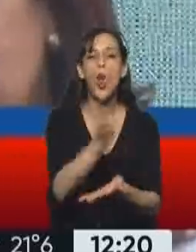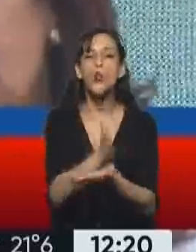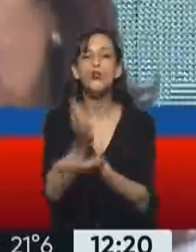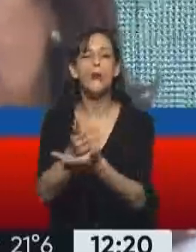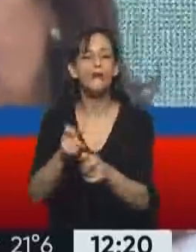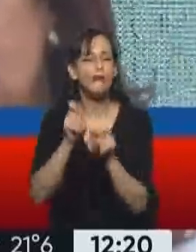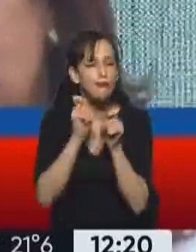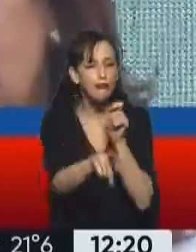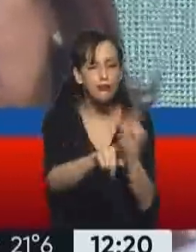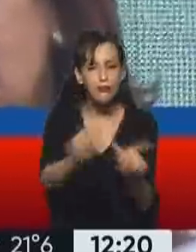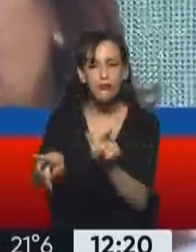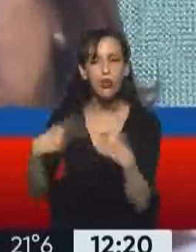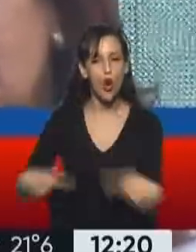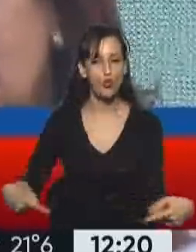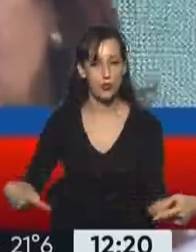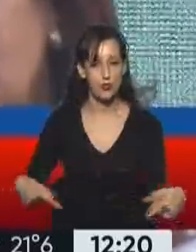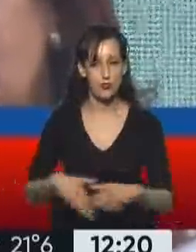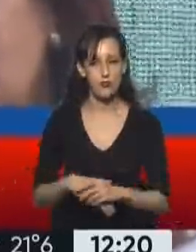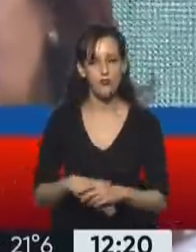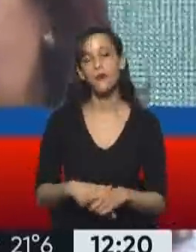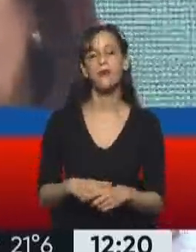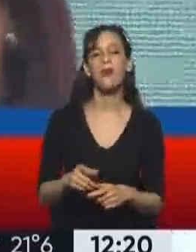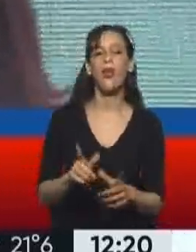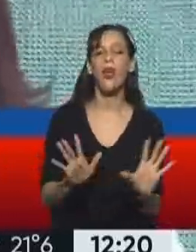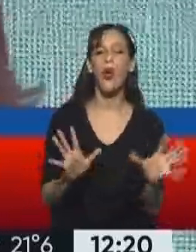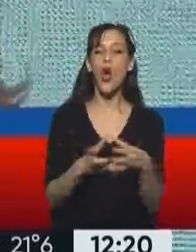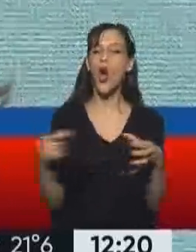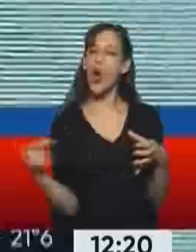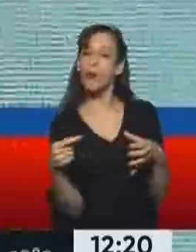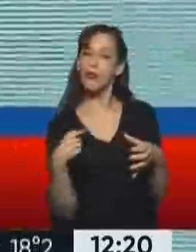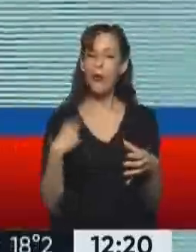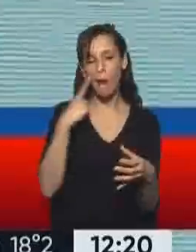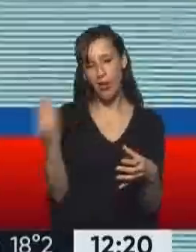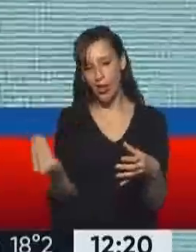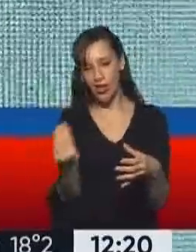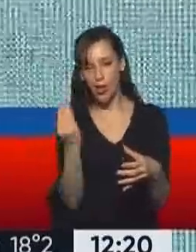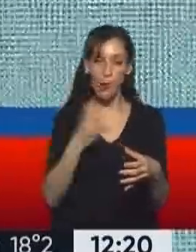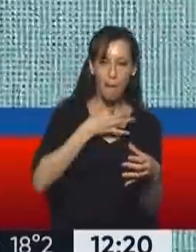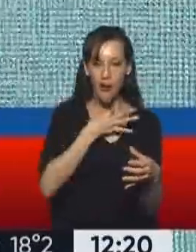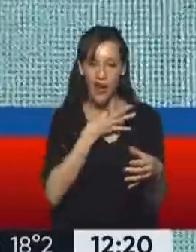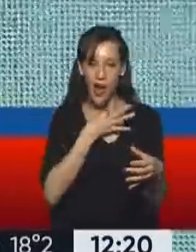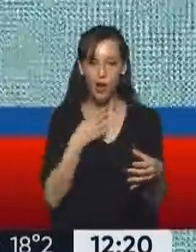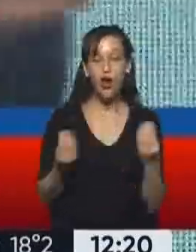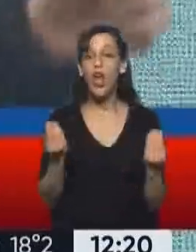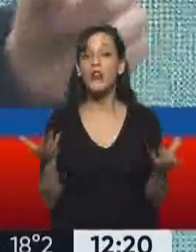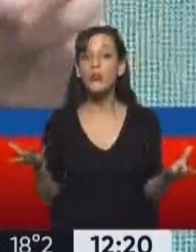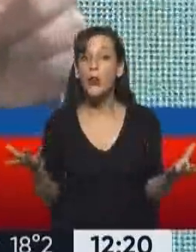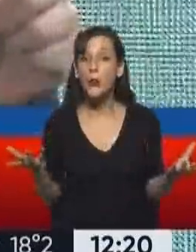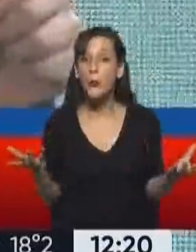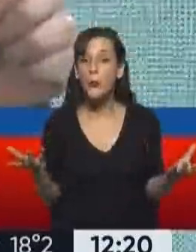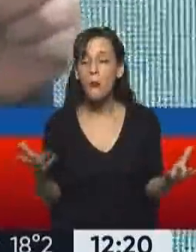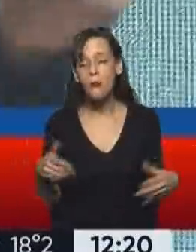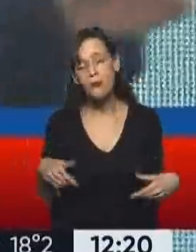consumimos. ¿Y qué hicieron los vivarachos? Los pícaros. Lo